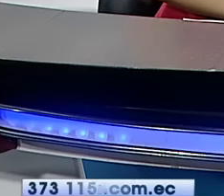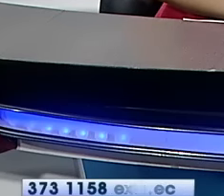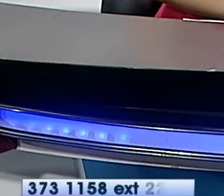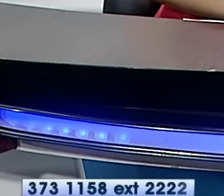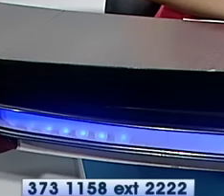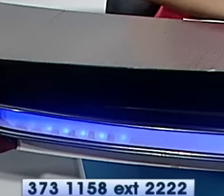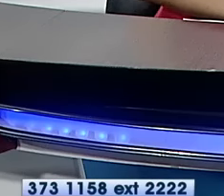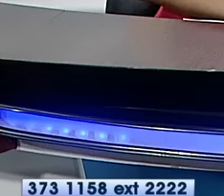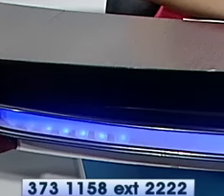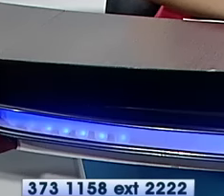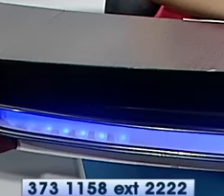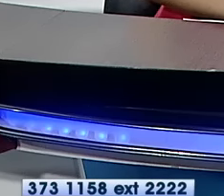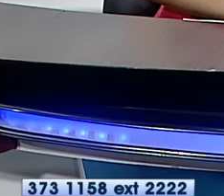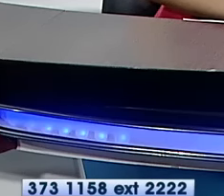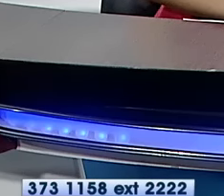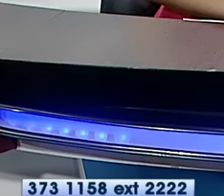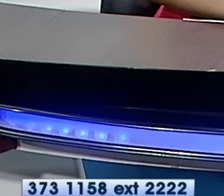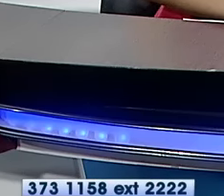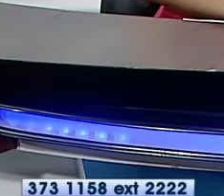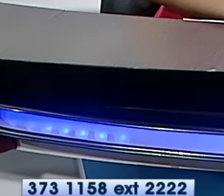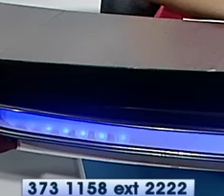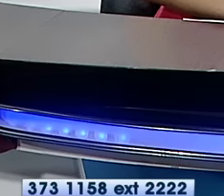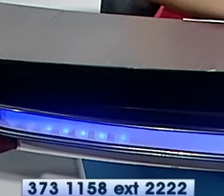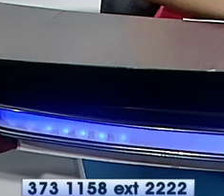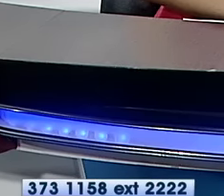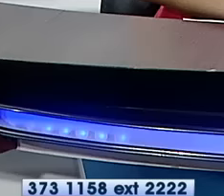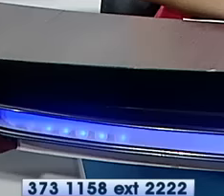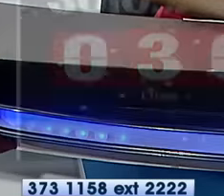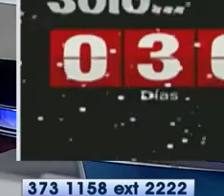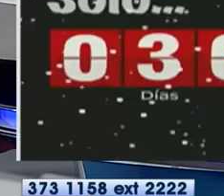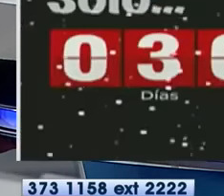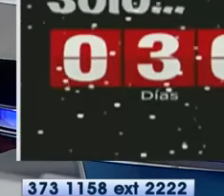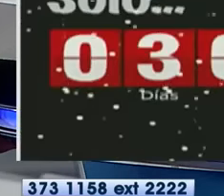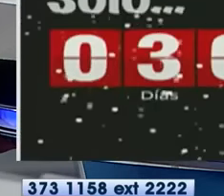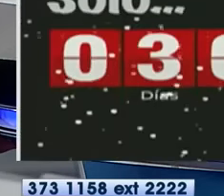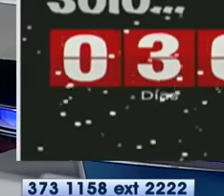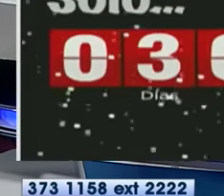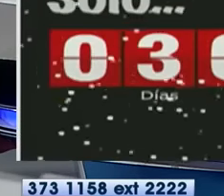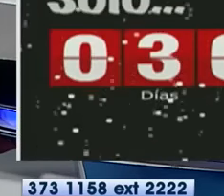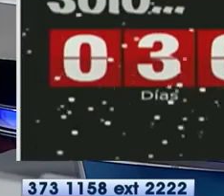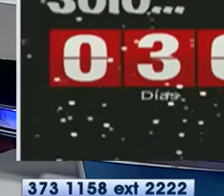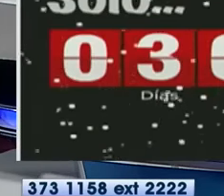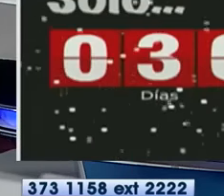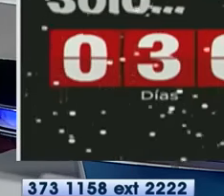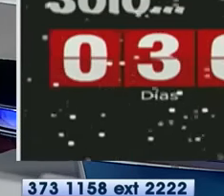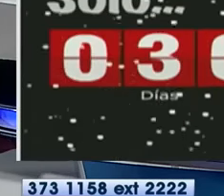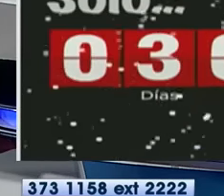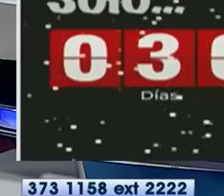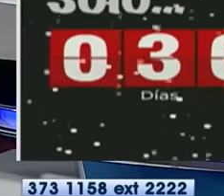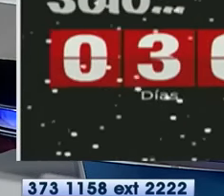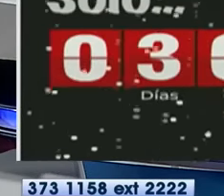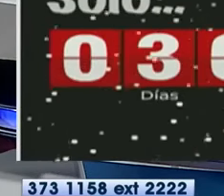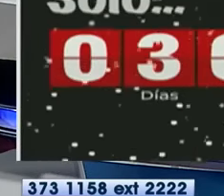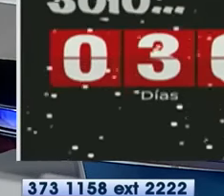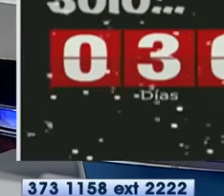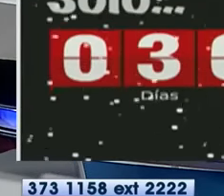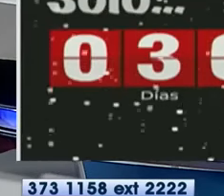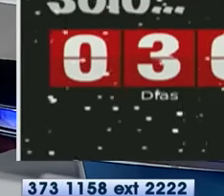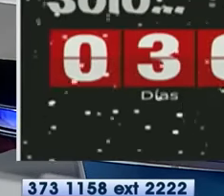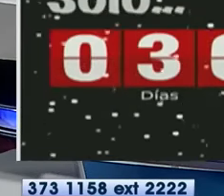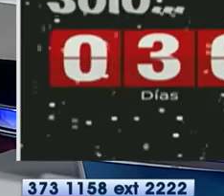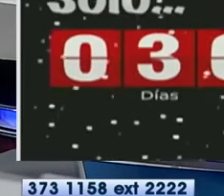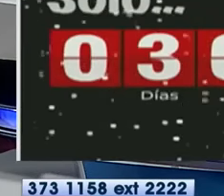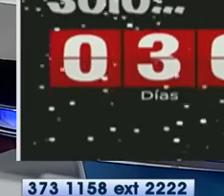2 días. 37, 36, ¿cuántos? 2 días faltan para el productor. Ah, ya. Ah. Ahí está, 36. Ahí está. Ah, ahí está, no se le